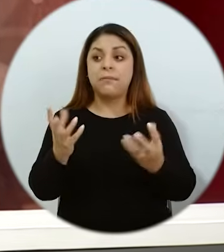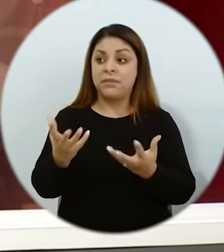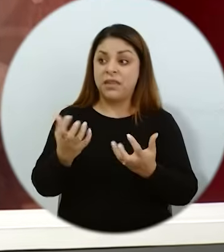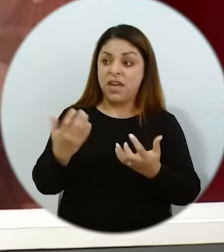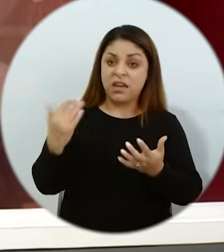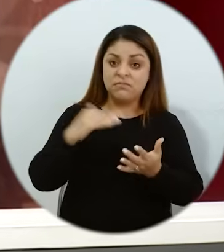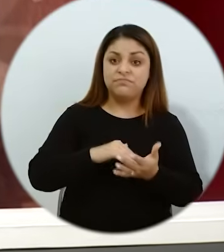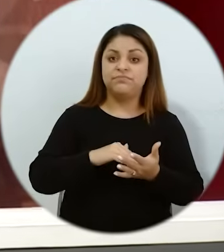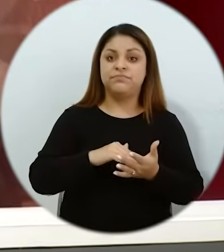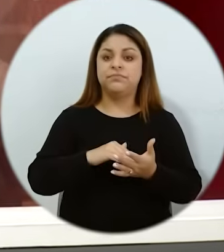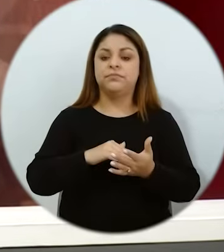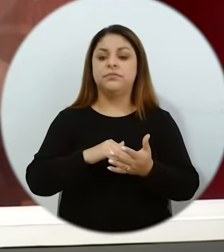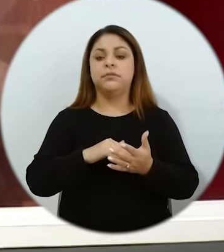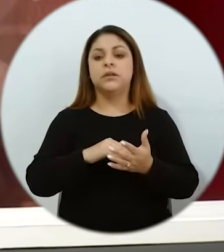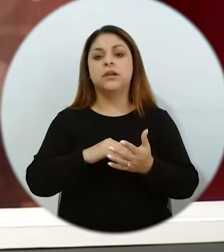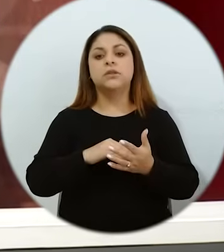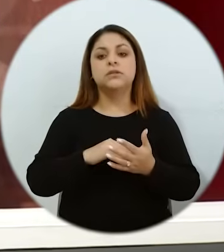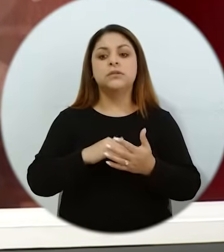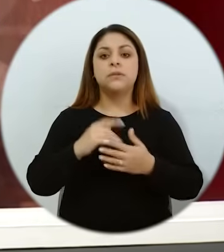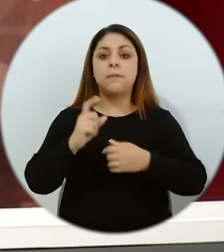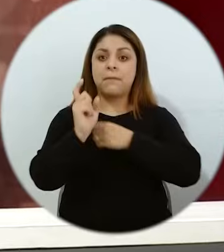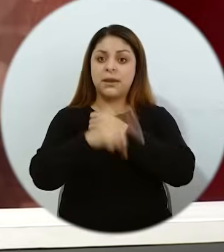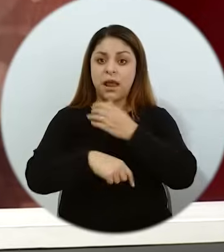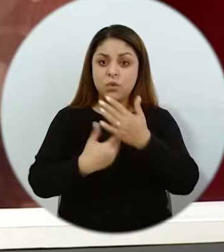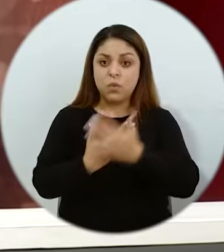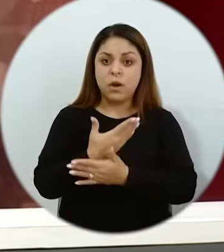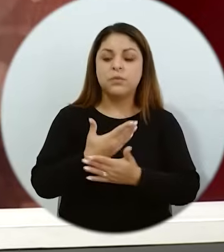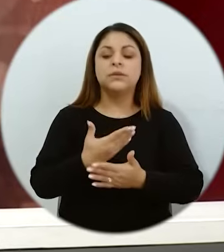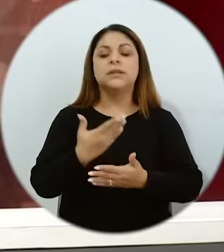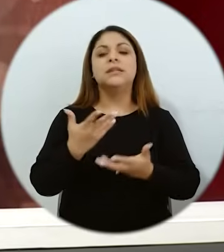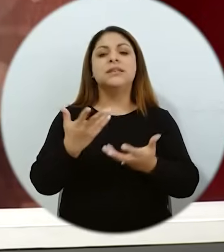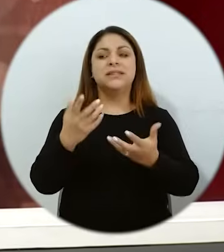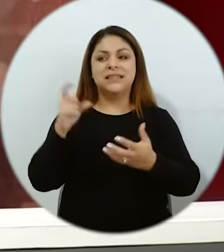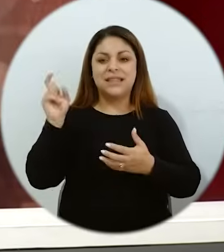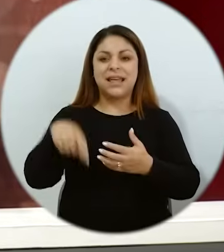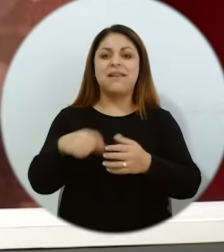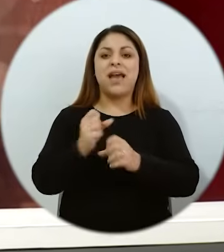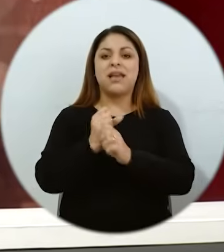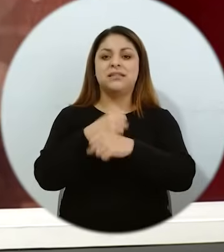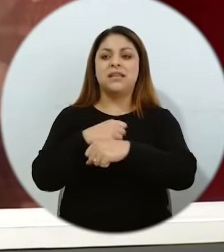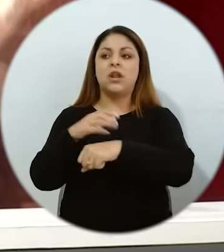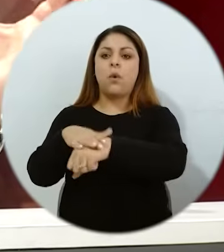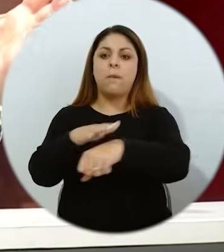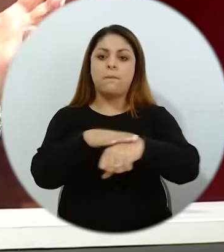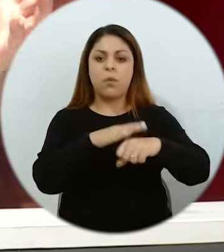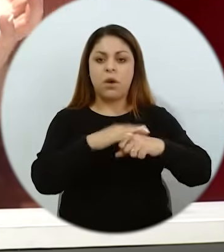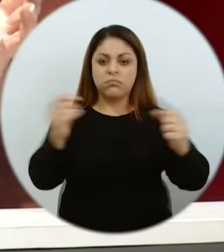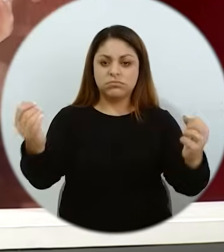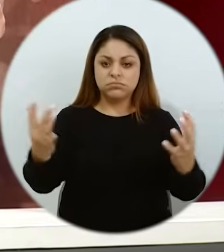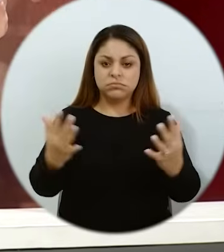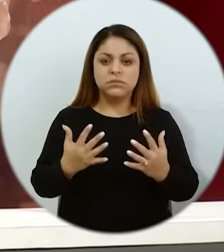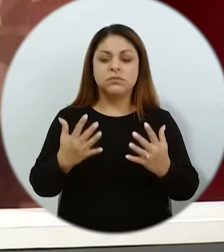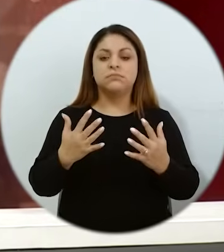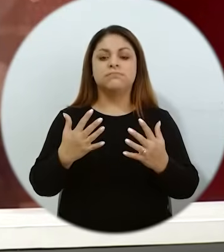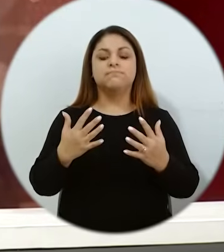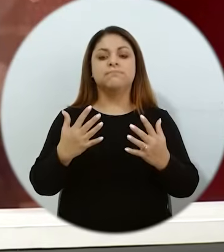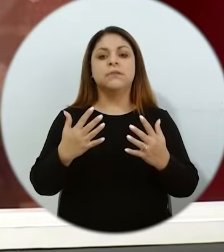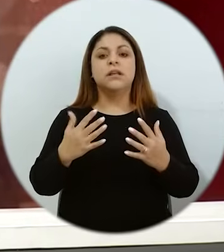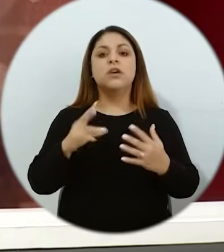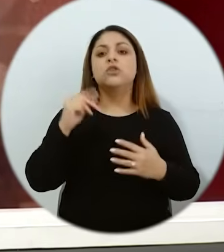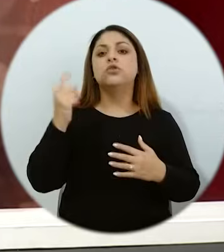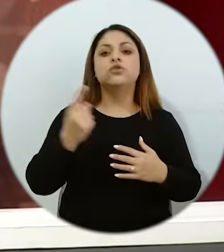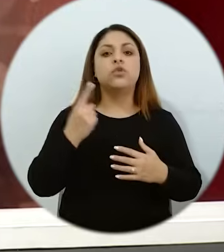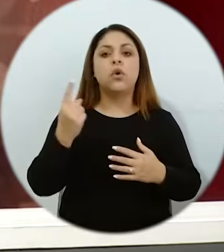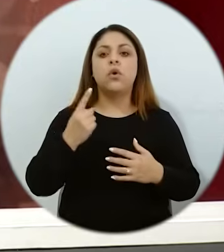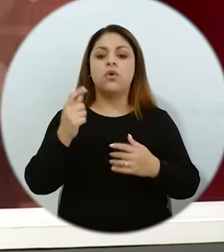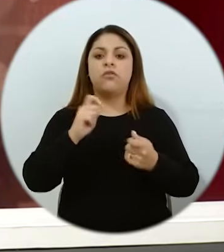cualquier tema que usted quiera reformar, si quiere hacer un código procesal penal nuevo, tiene que hacer una convocatoria amplia. No se puede